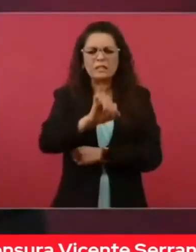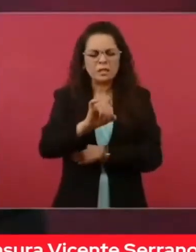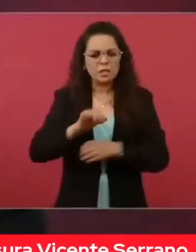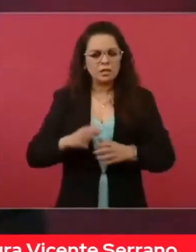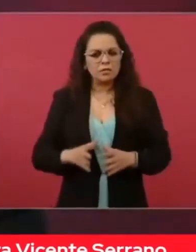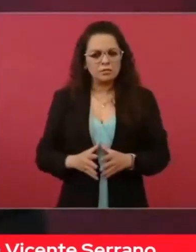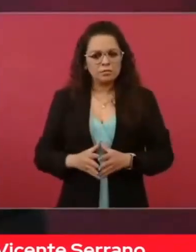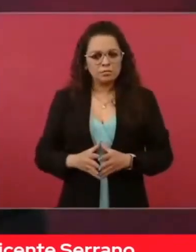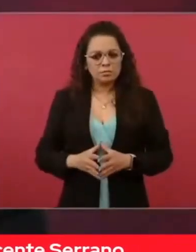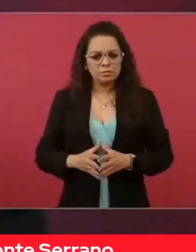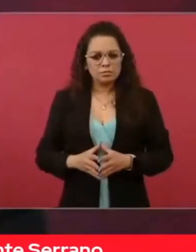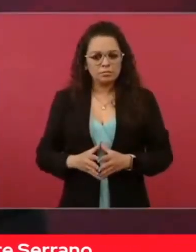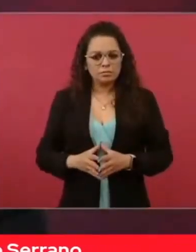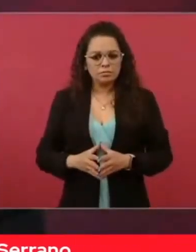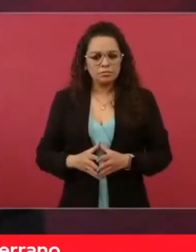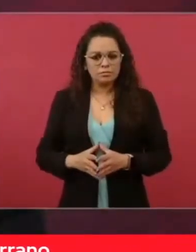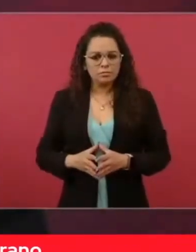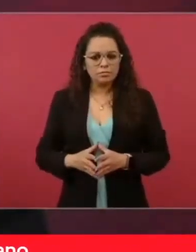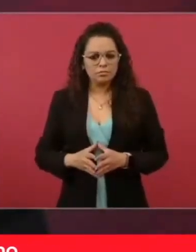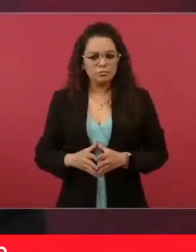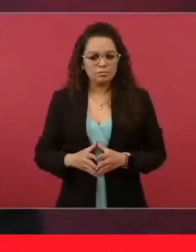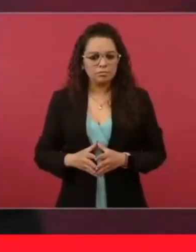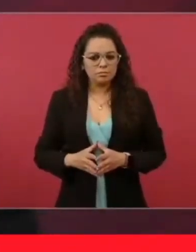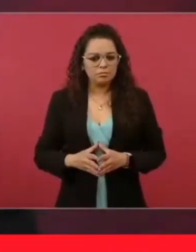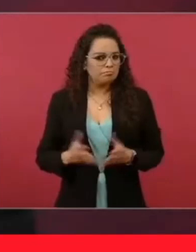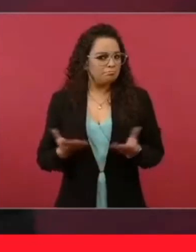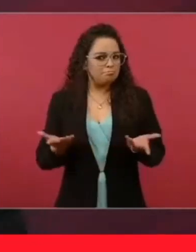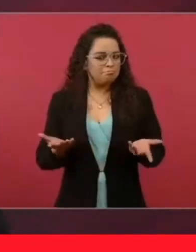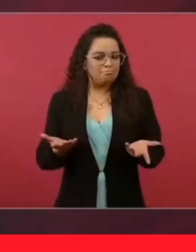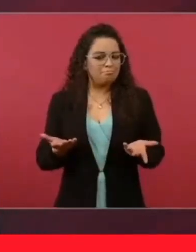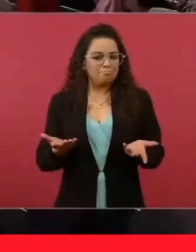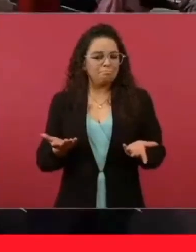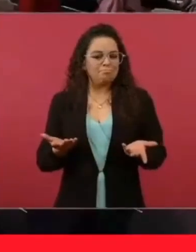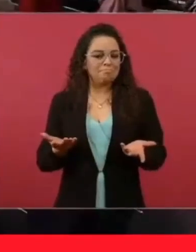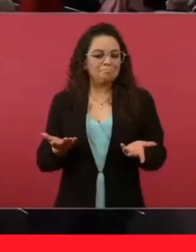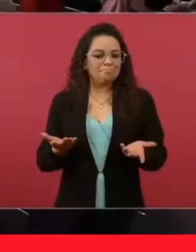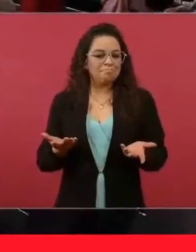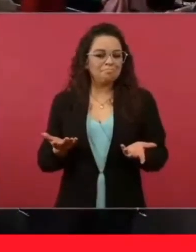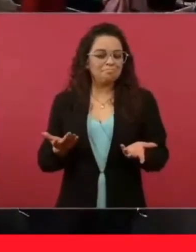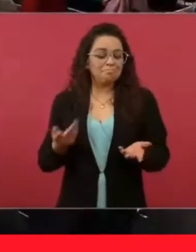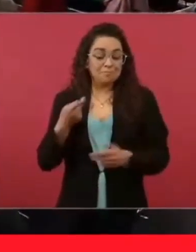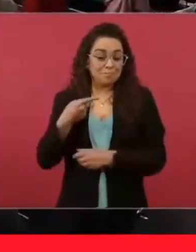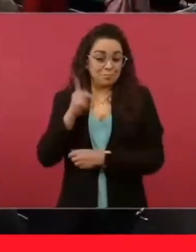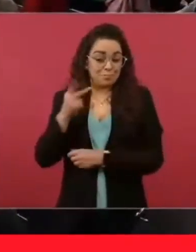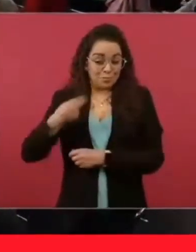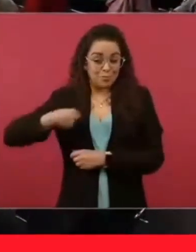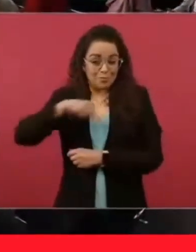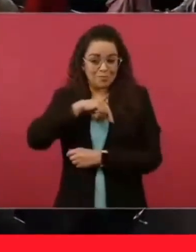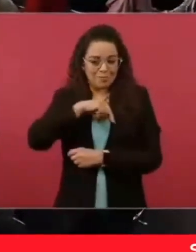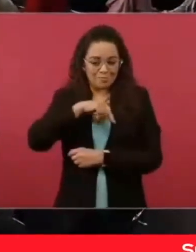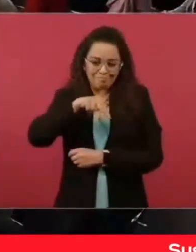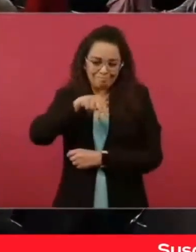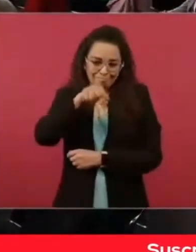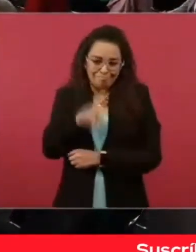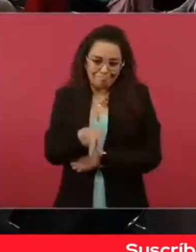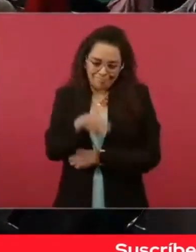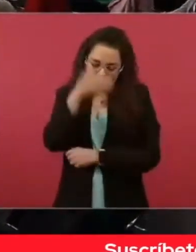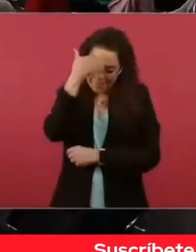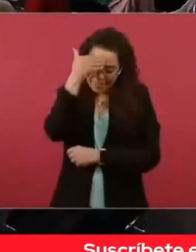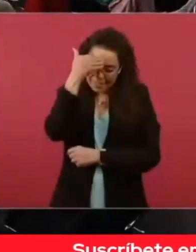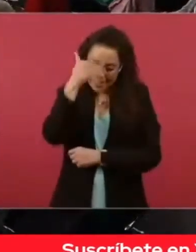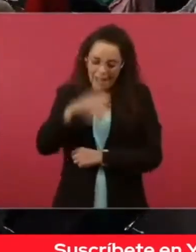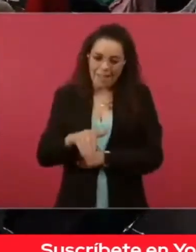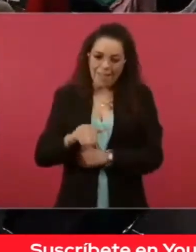de la gente, ¿no? Y nosotros sabemos que apenas, ¿no?, ahora